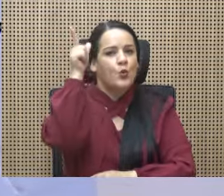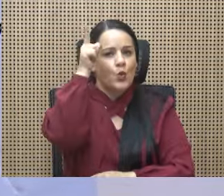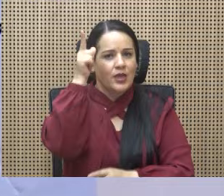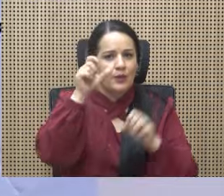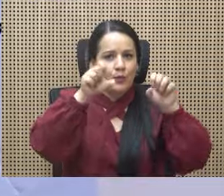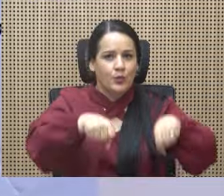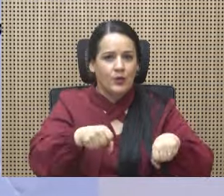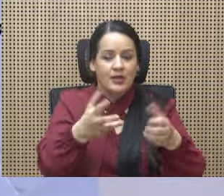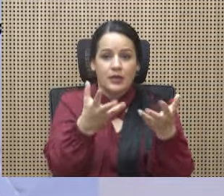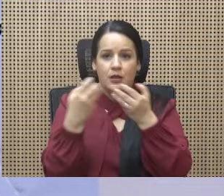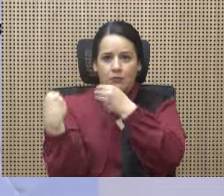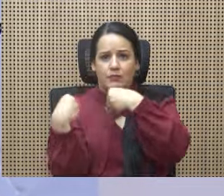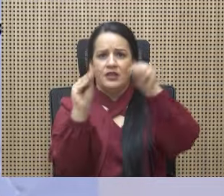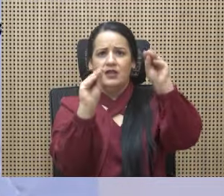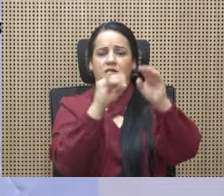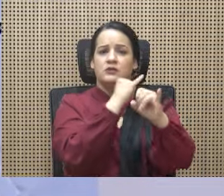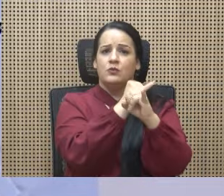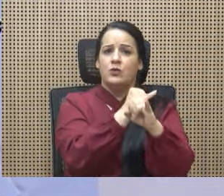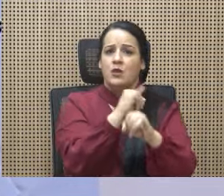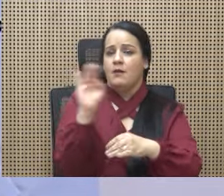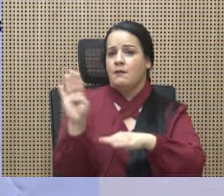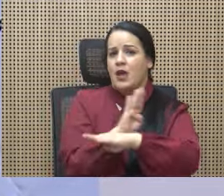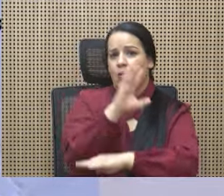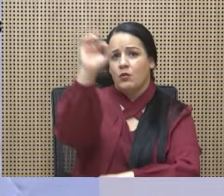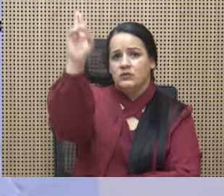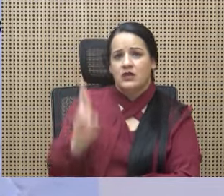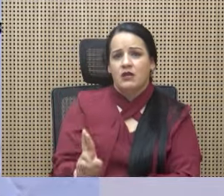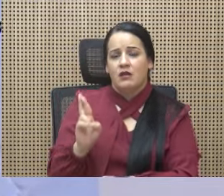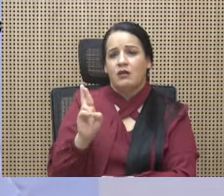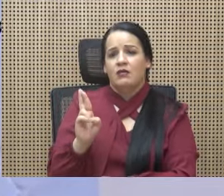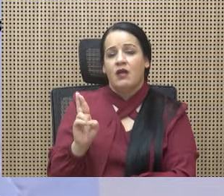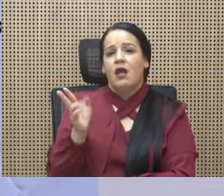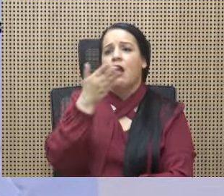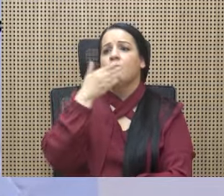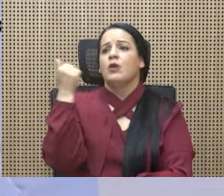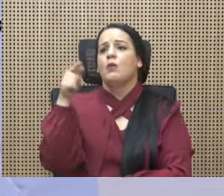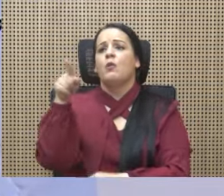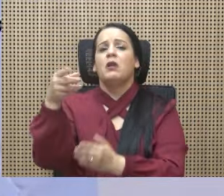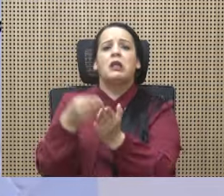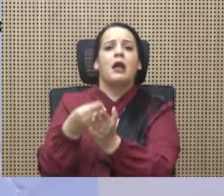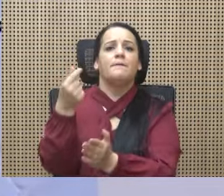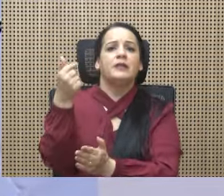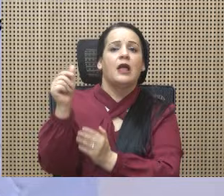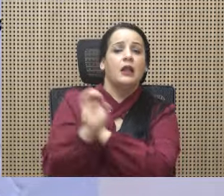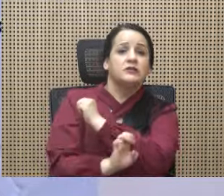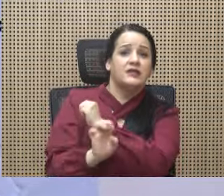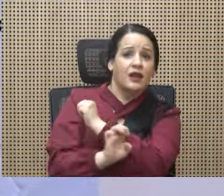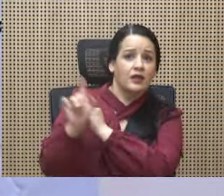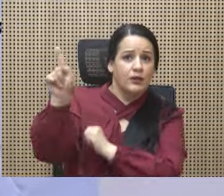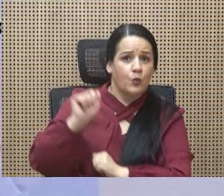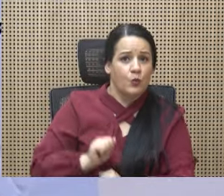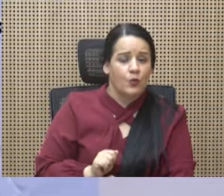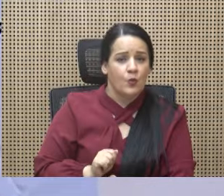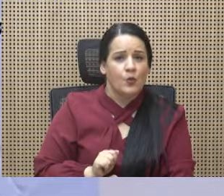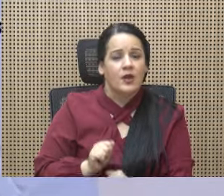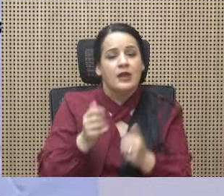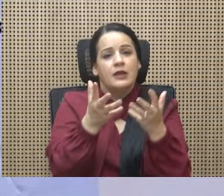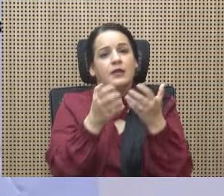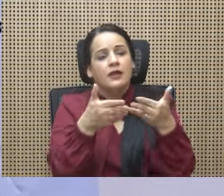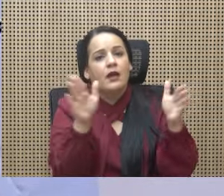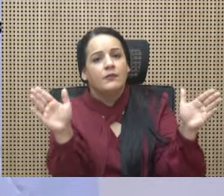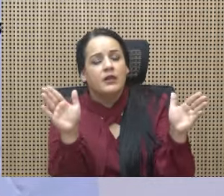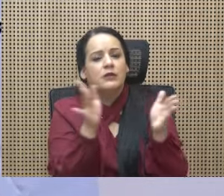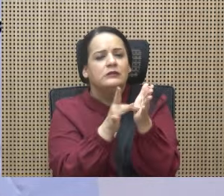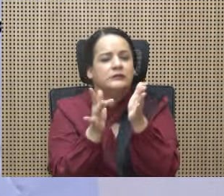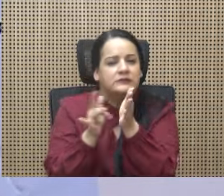vender instituciones como el banco de Costa Rica al mejor postor del capital extranjero hay quienes quieren abrir efectivamente la exploración